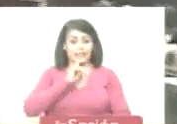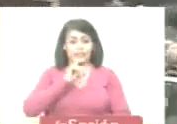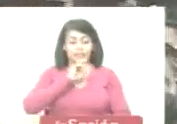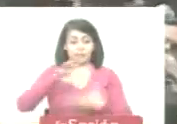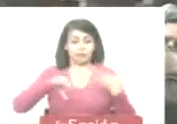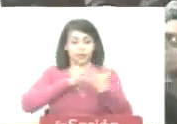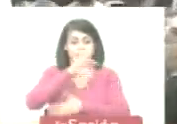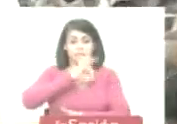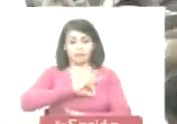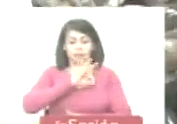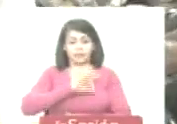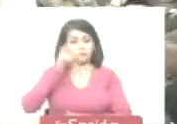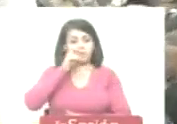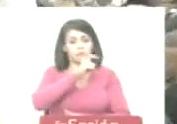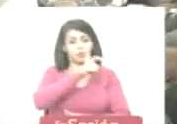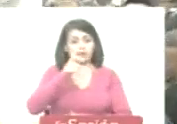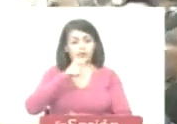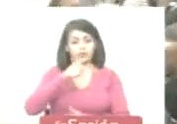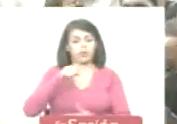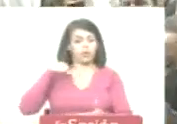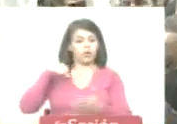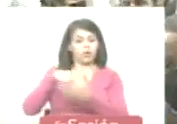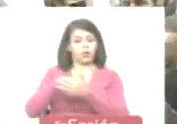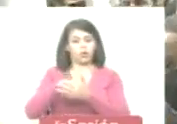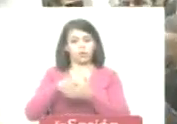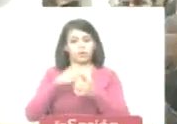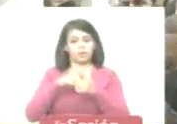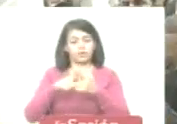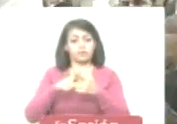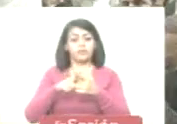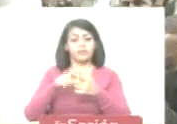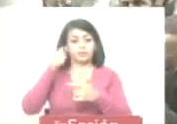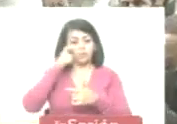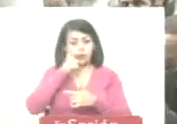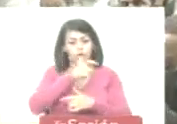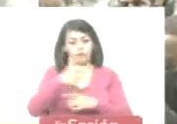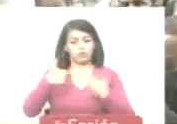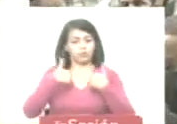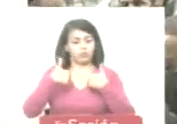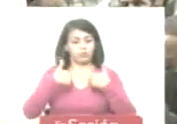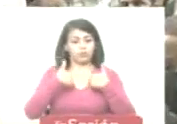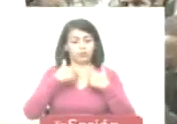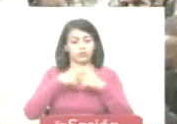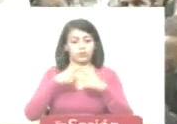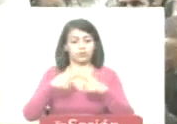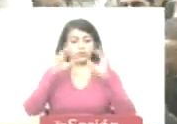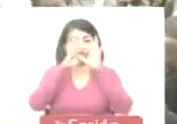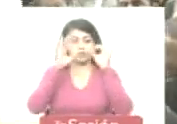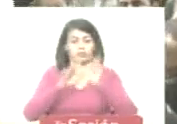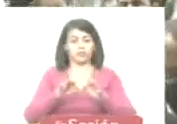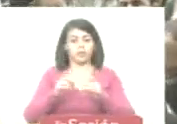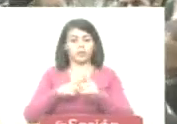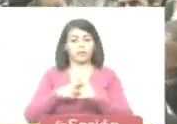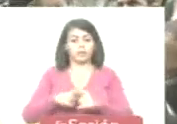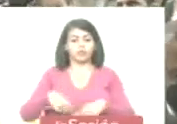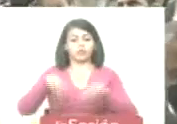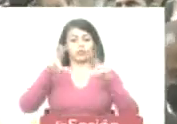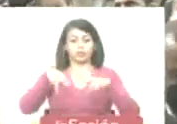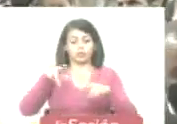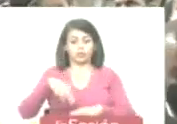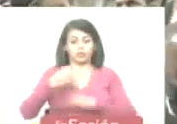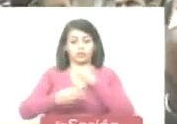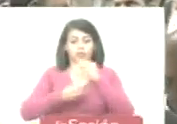social, ese pueblo golpeado, ese pueblo agredido de una manera criminal, jamás le